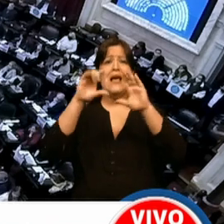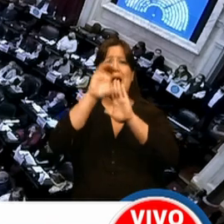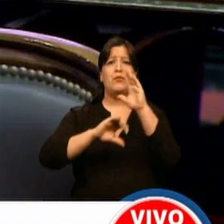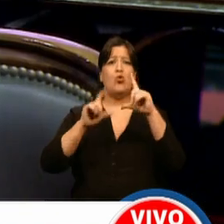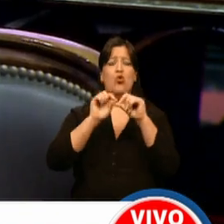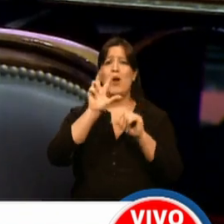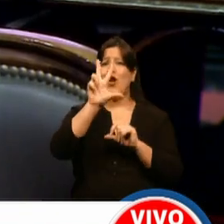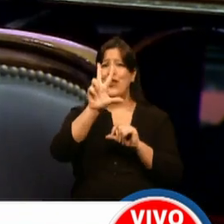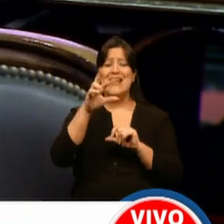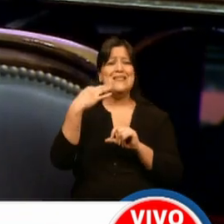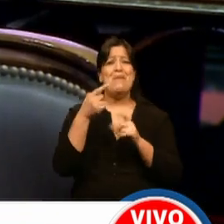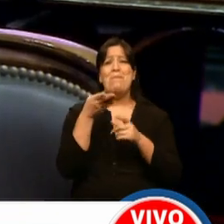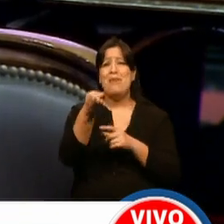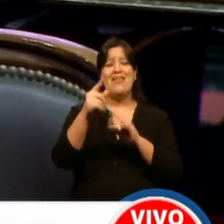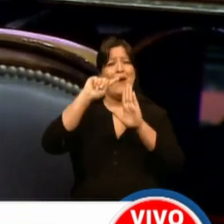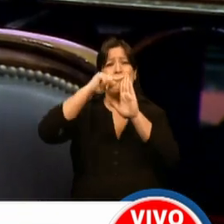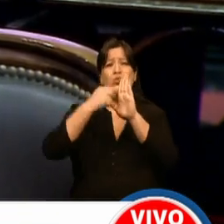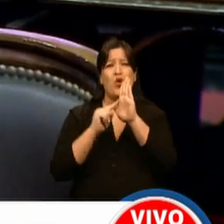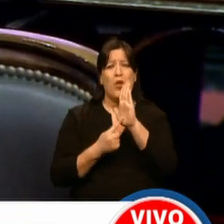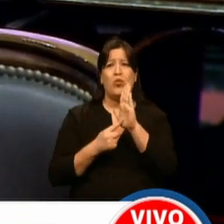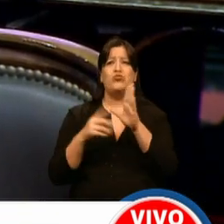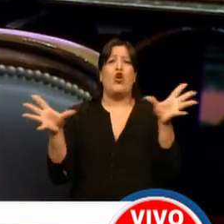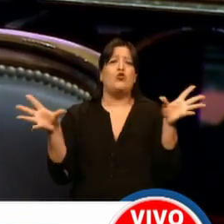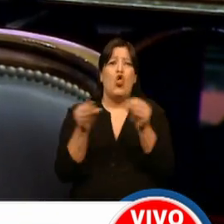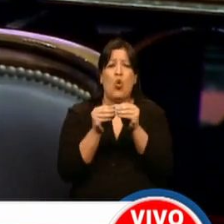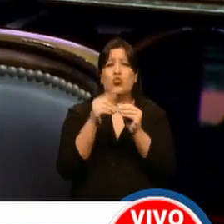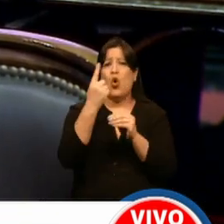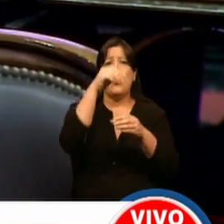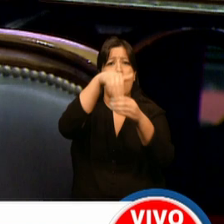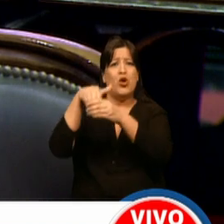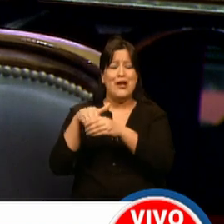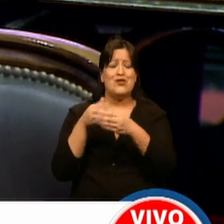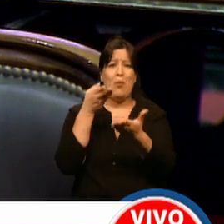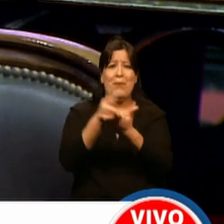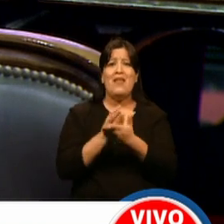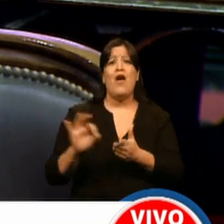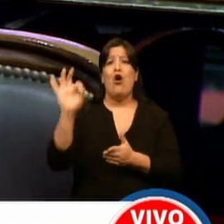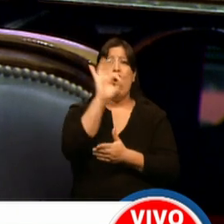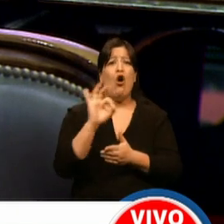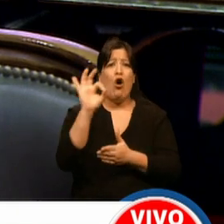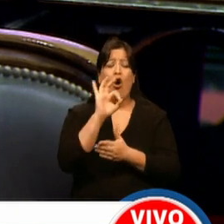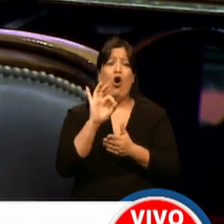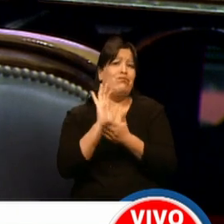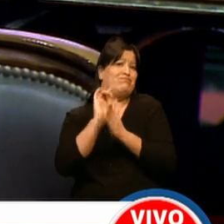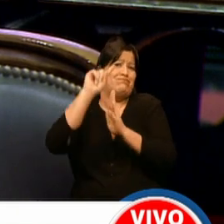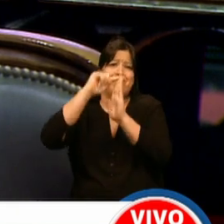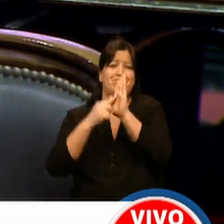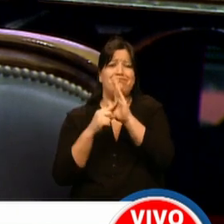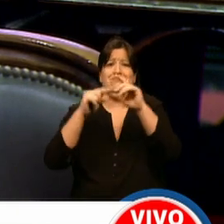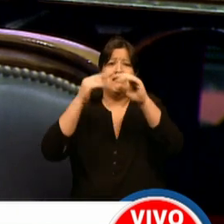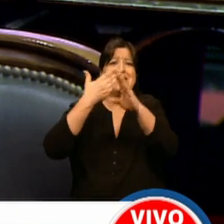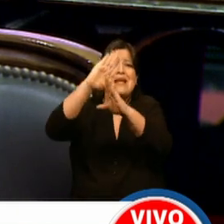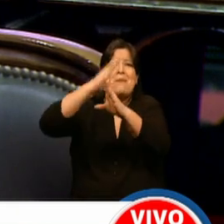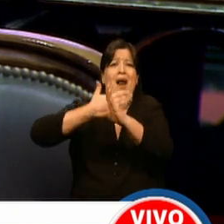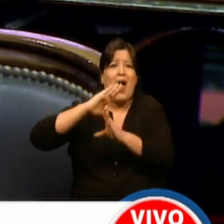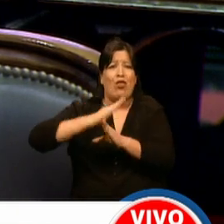nominalmente con lo cual le pedimos que junte todo el capítulo en una sola votación o que haga votación nominal en cada uno de